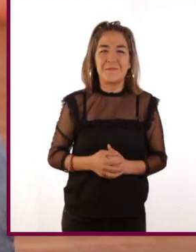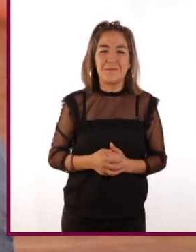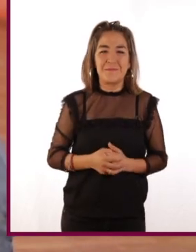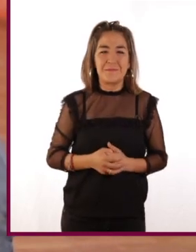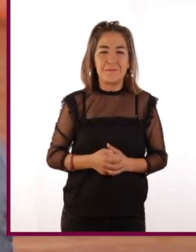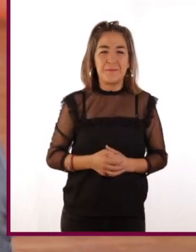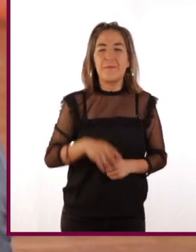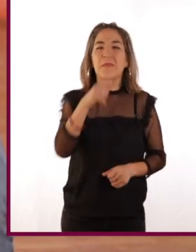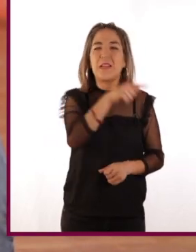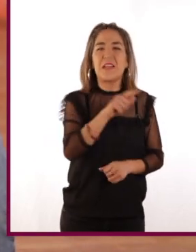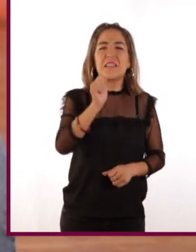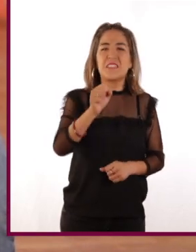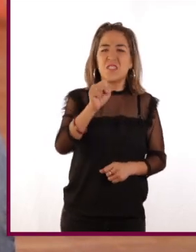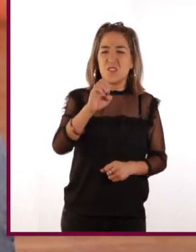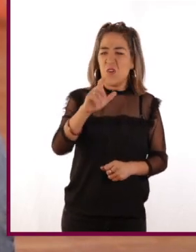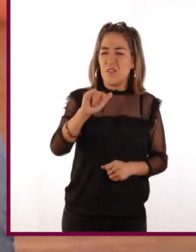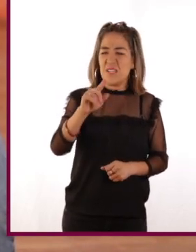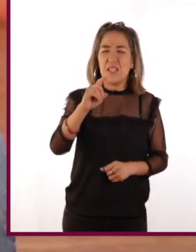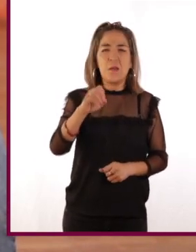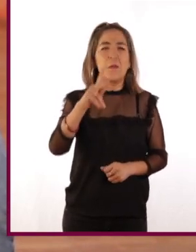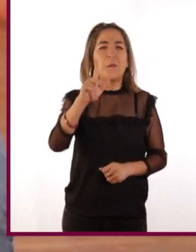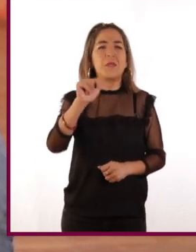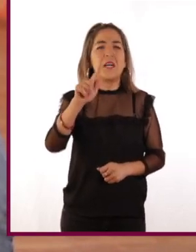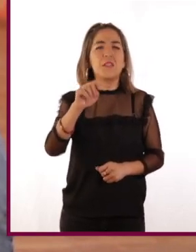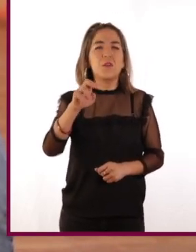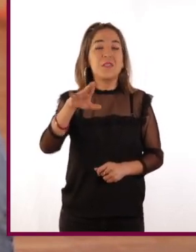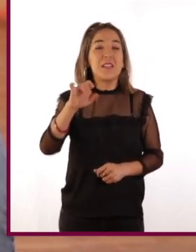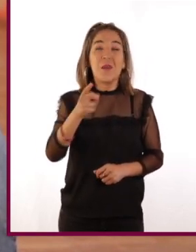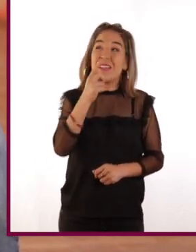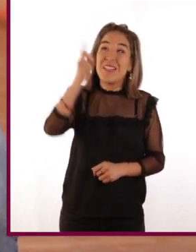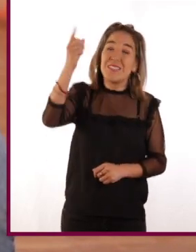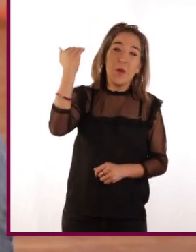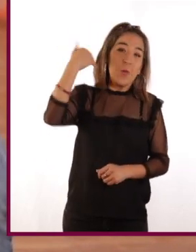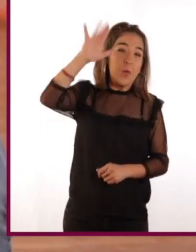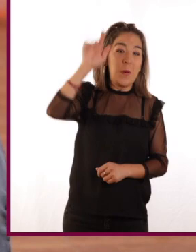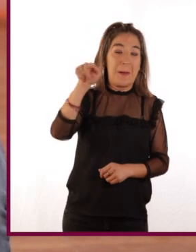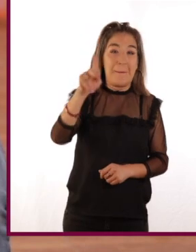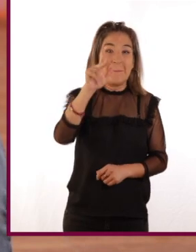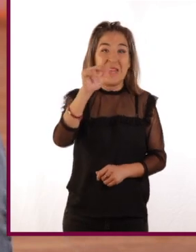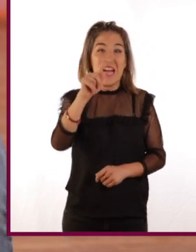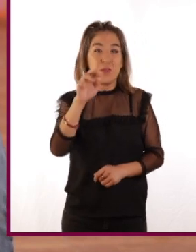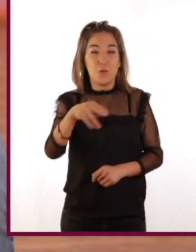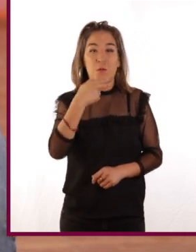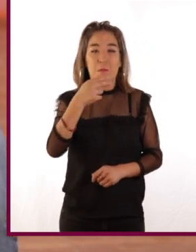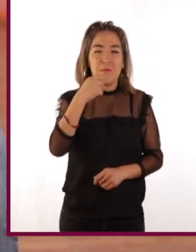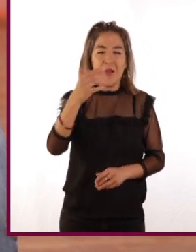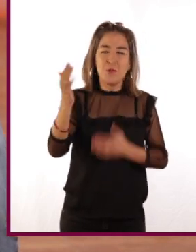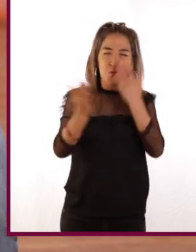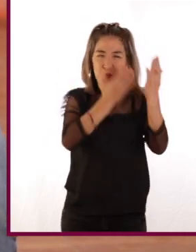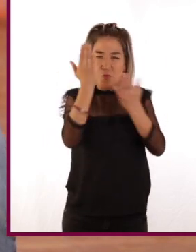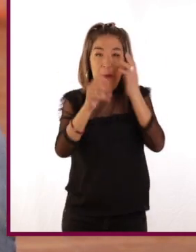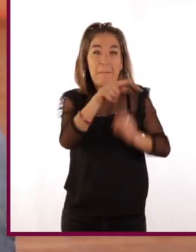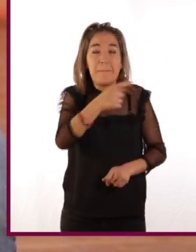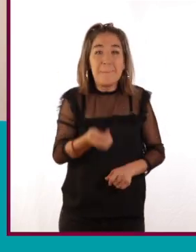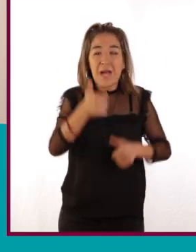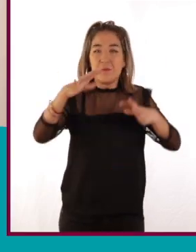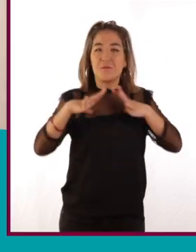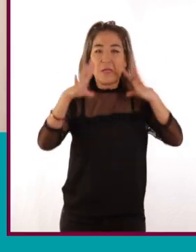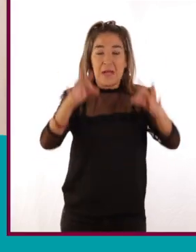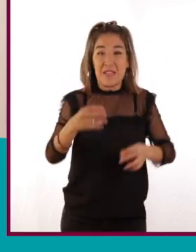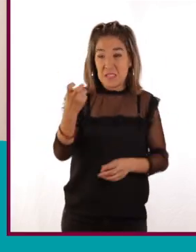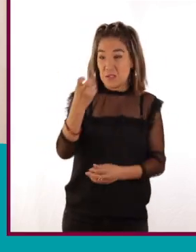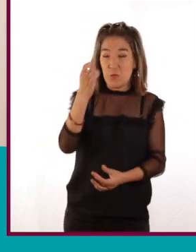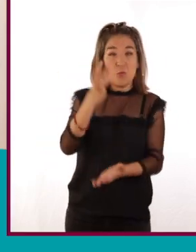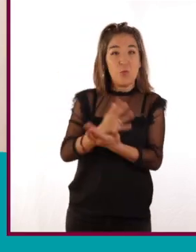Ok. Les dicen sólidos platónicos porque por ahí cuentan que el Platón fue el primero en estudiarlos. ¿Y